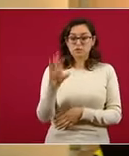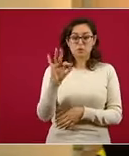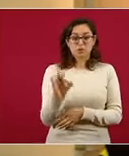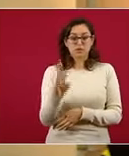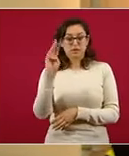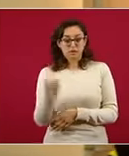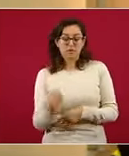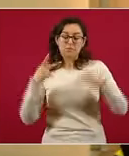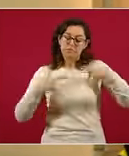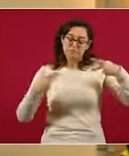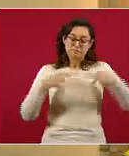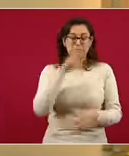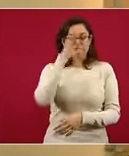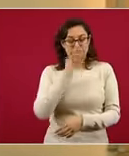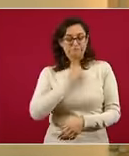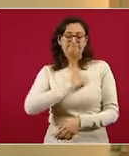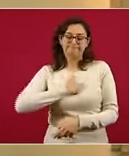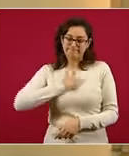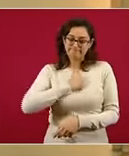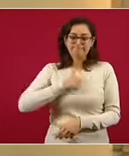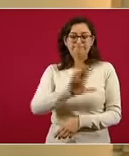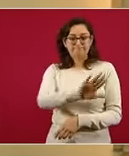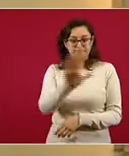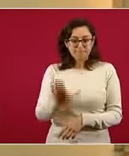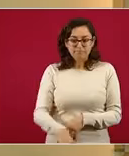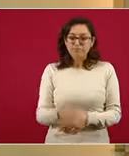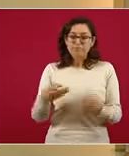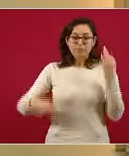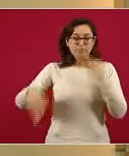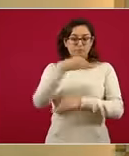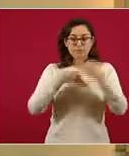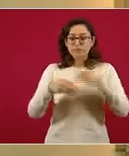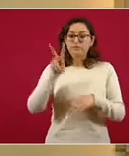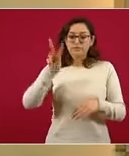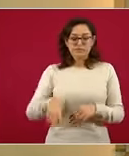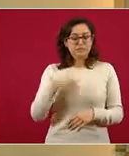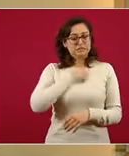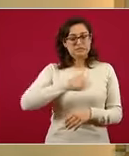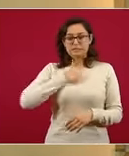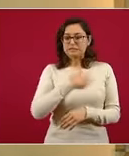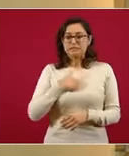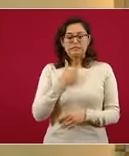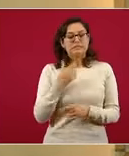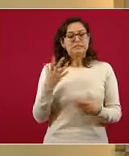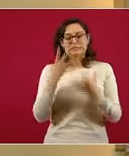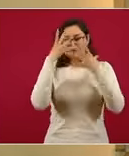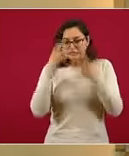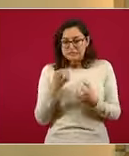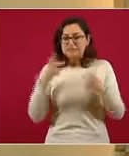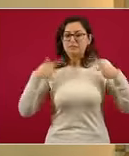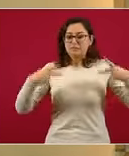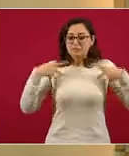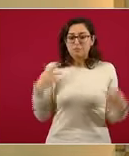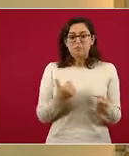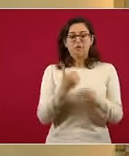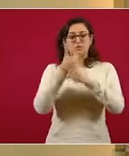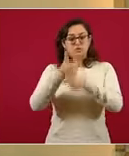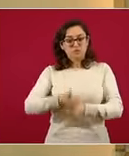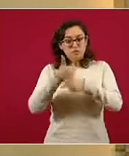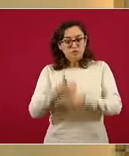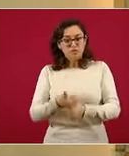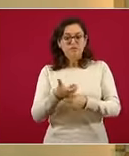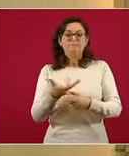117.249 lamentables defunciones, todas y cada una lamentables, que han producido sufrimiento en sus